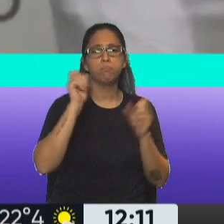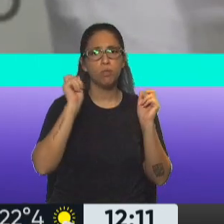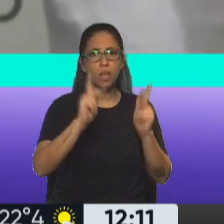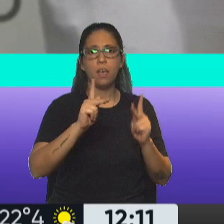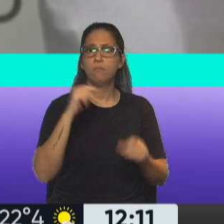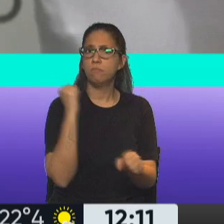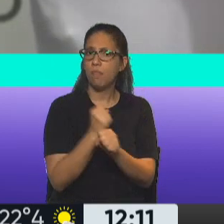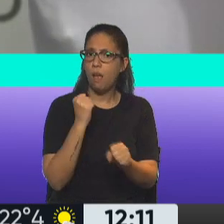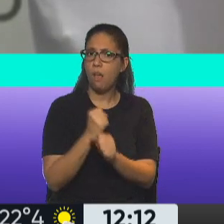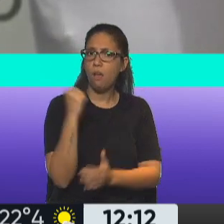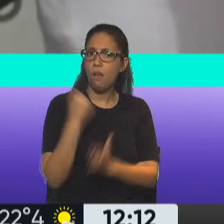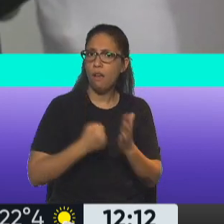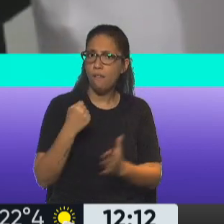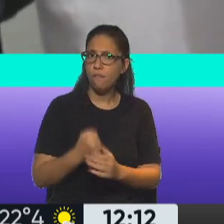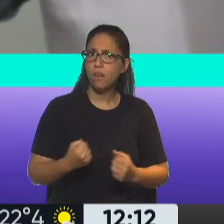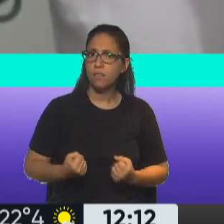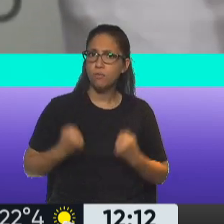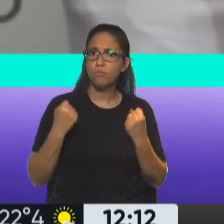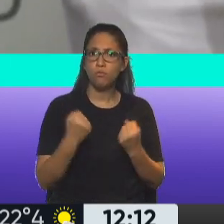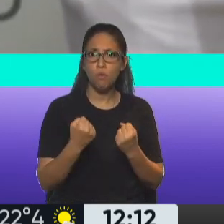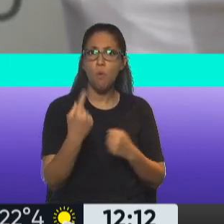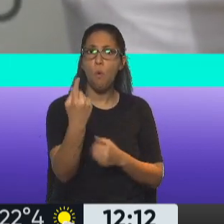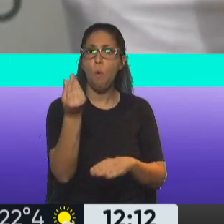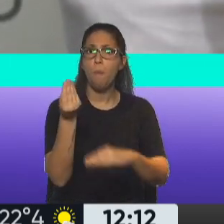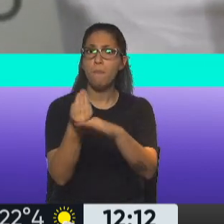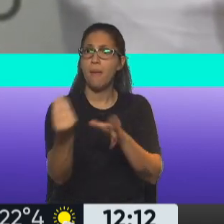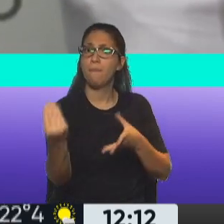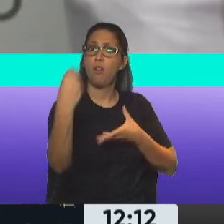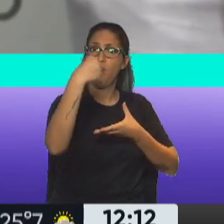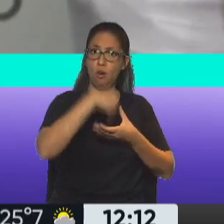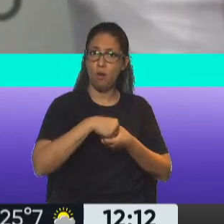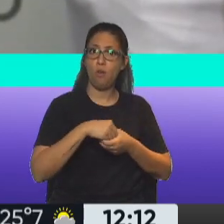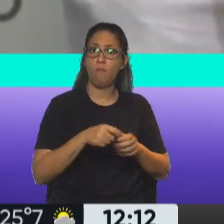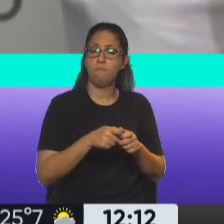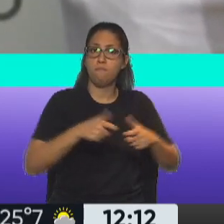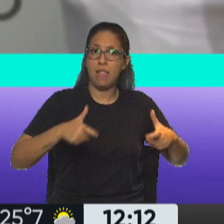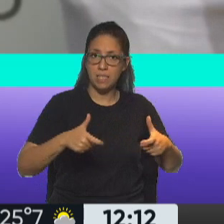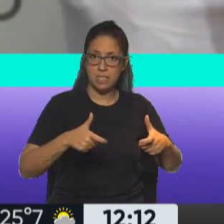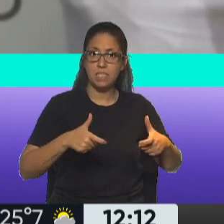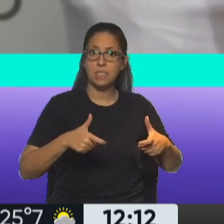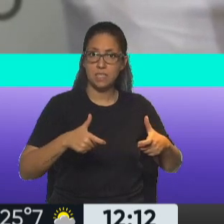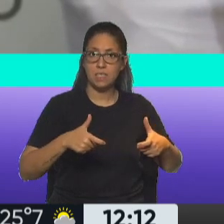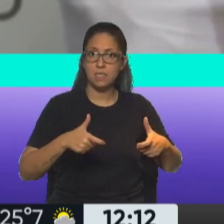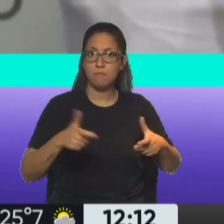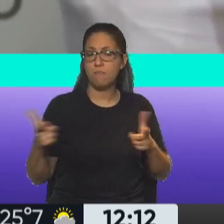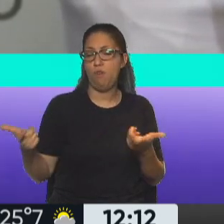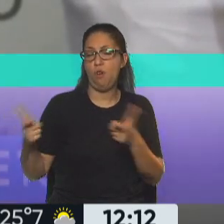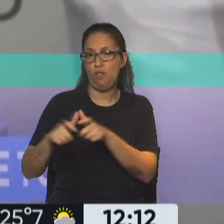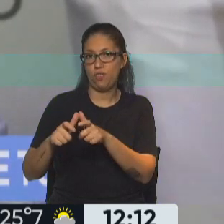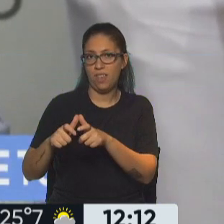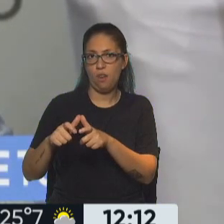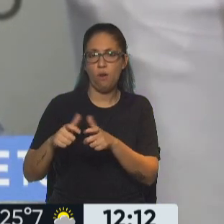mucho trabajo, se pudo sumar un miembro más de este espacio político al Consejo de la